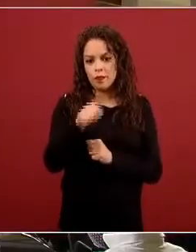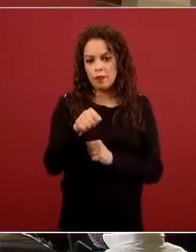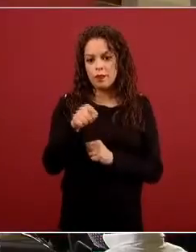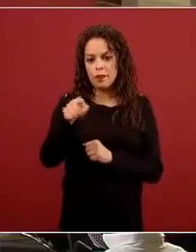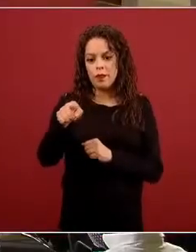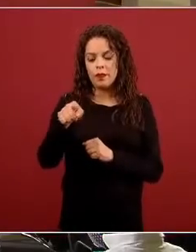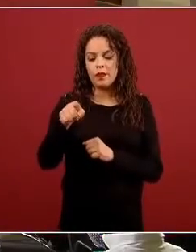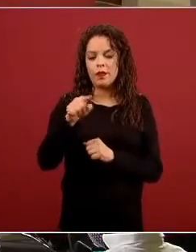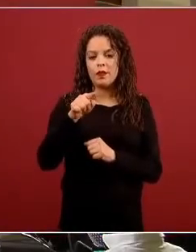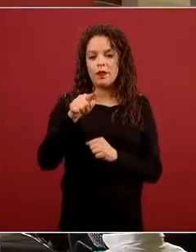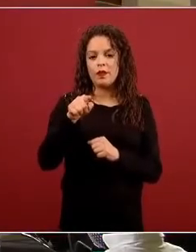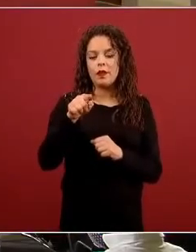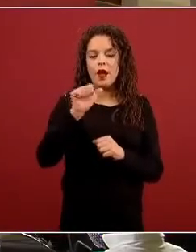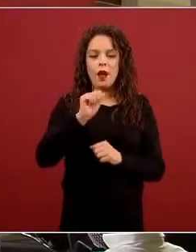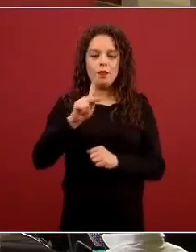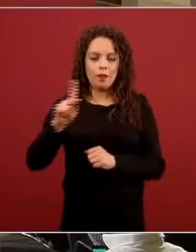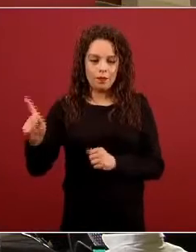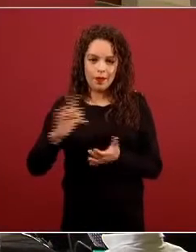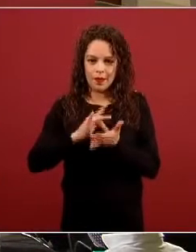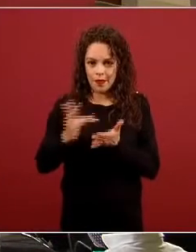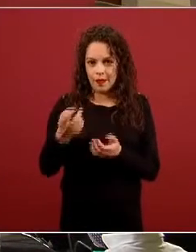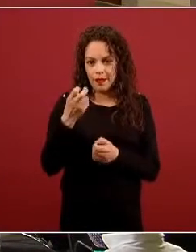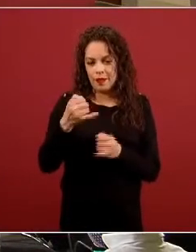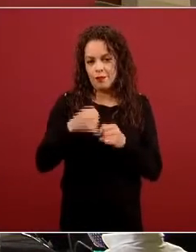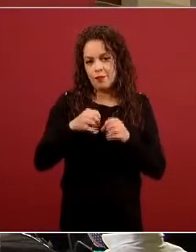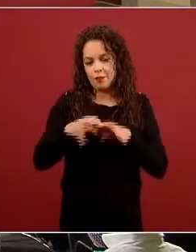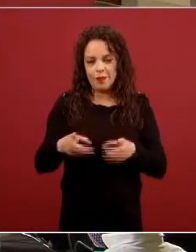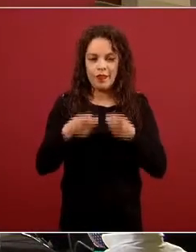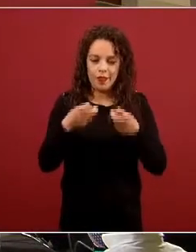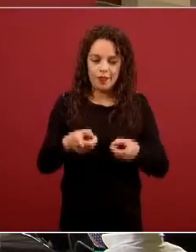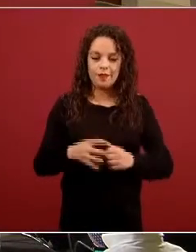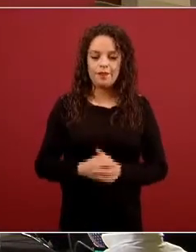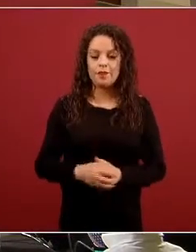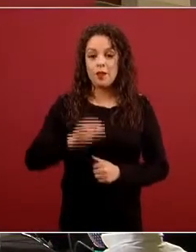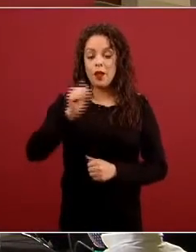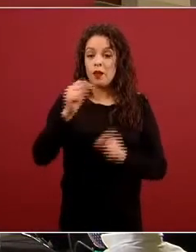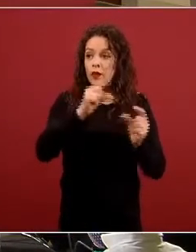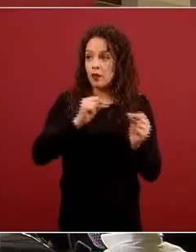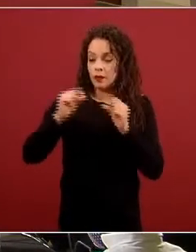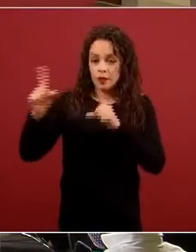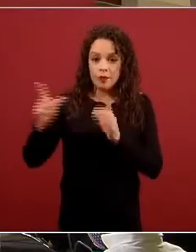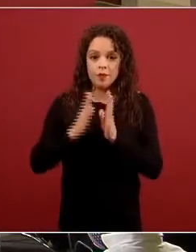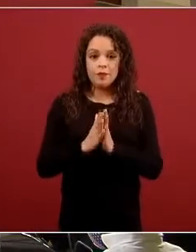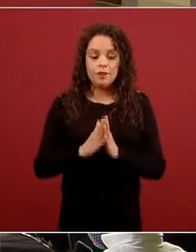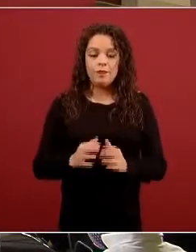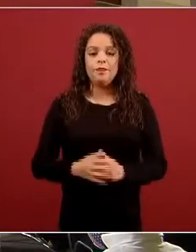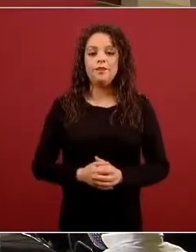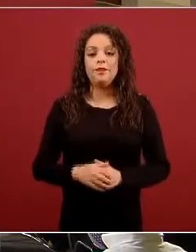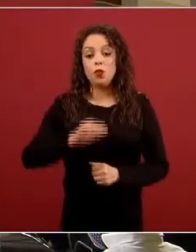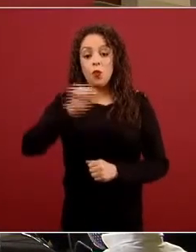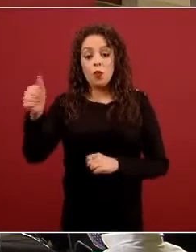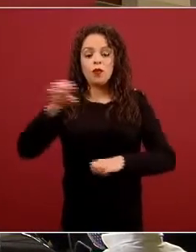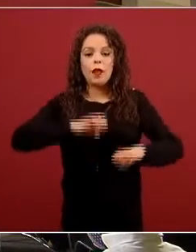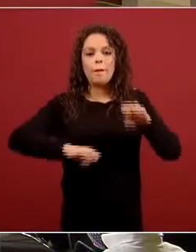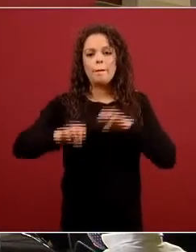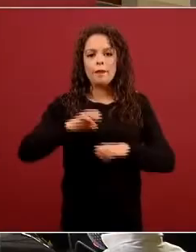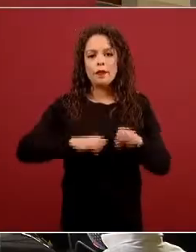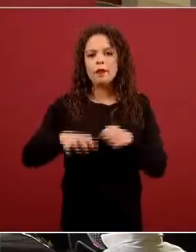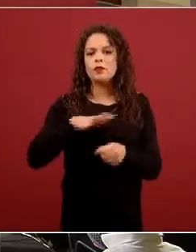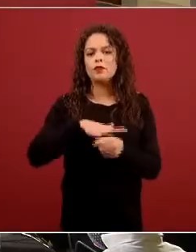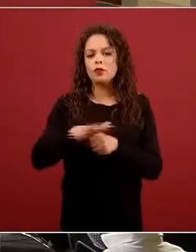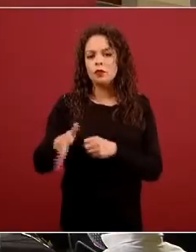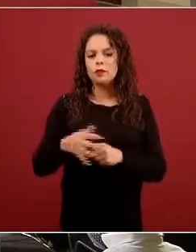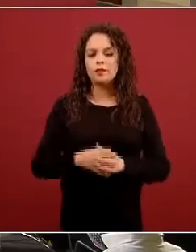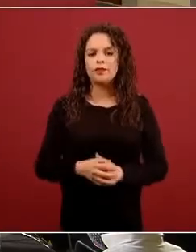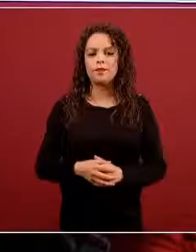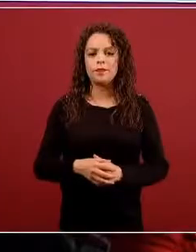mano. La siguiente, por favor. Otras empresas que se han acercado a nosotros son las